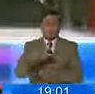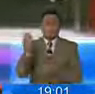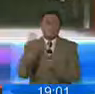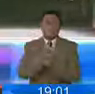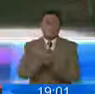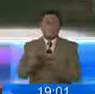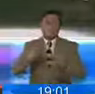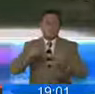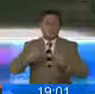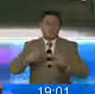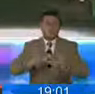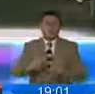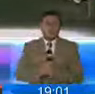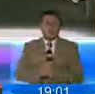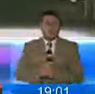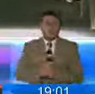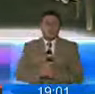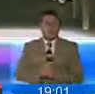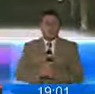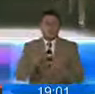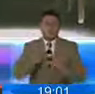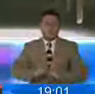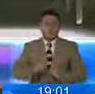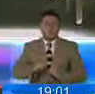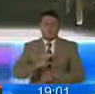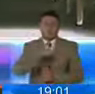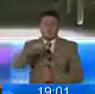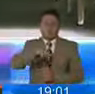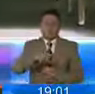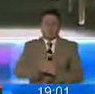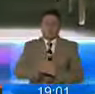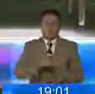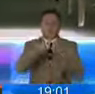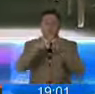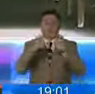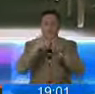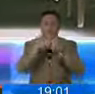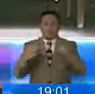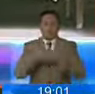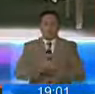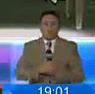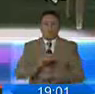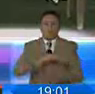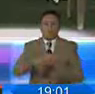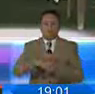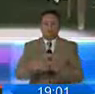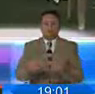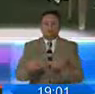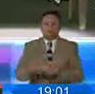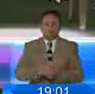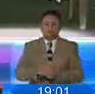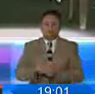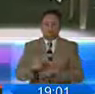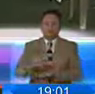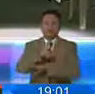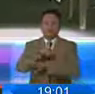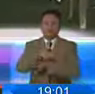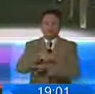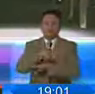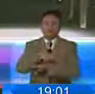actas objetadas, recontadas aquí en el Coliseo General Rumiñahui. Todo esto pasa bajo la